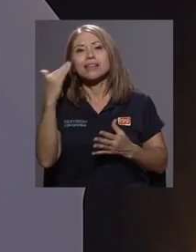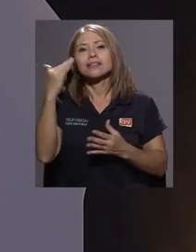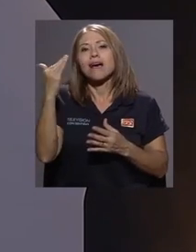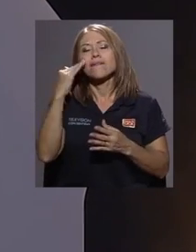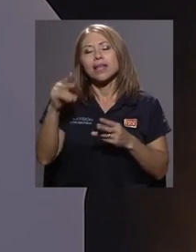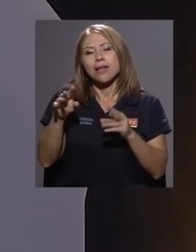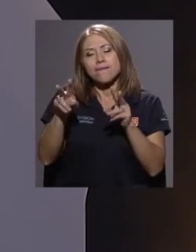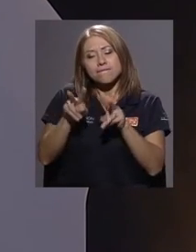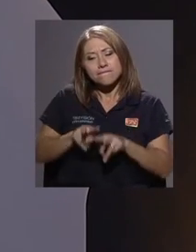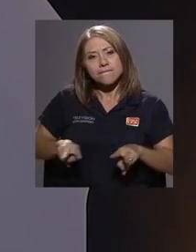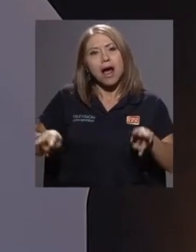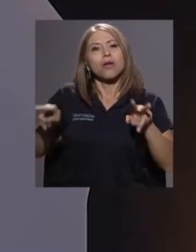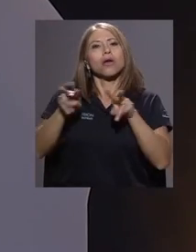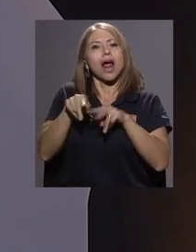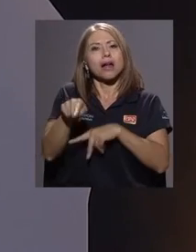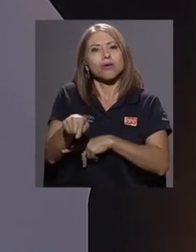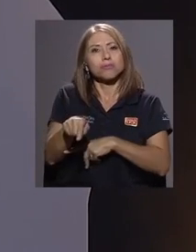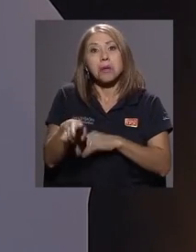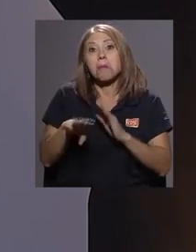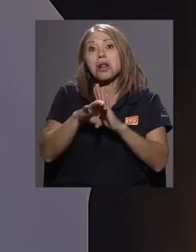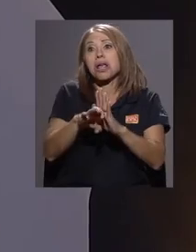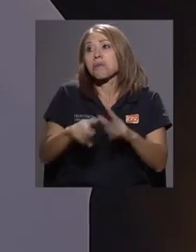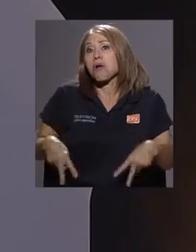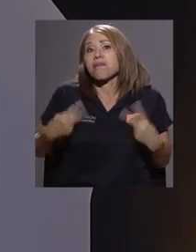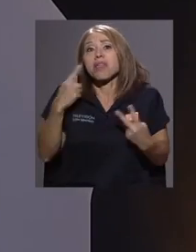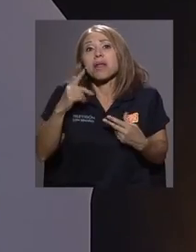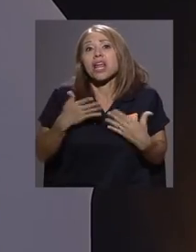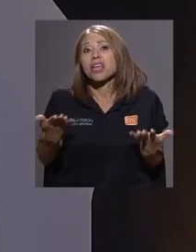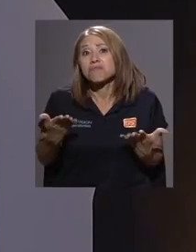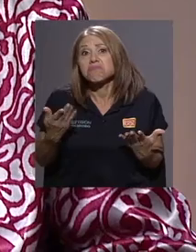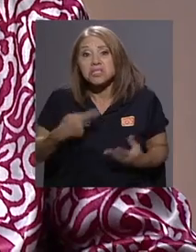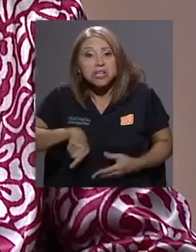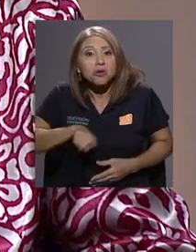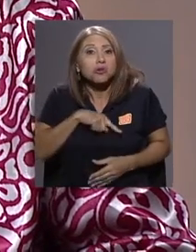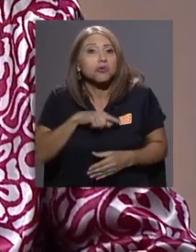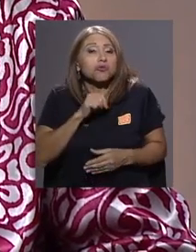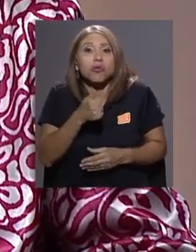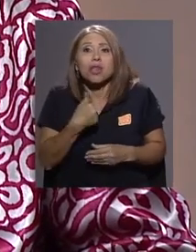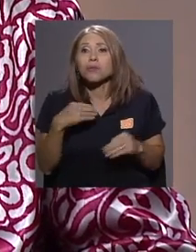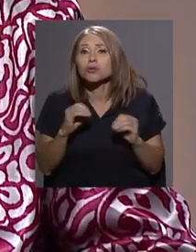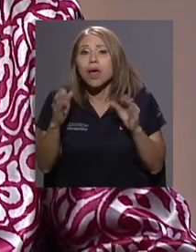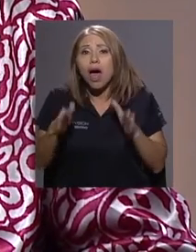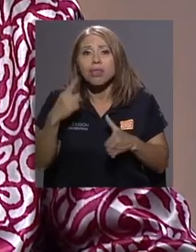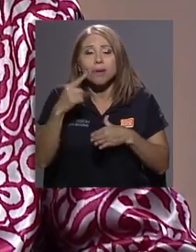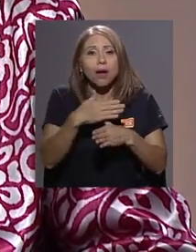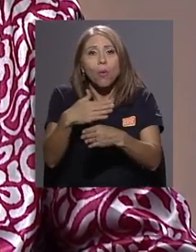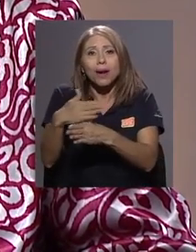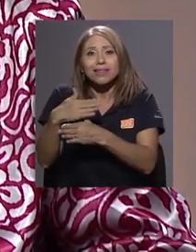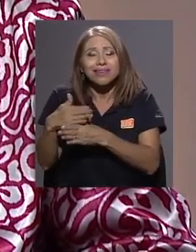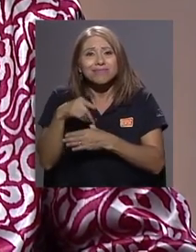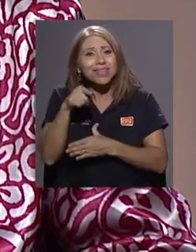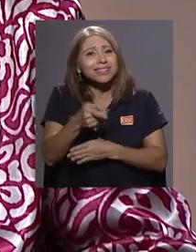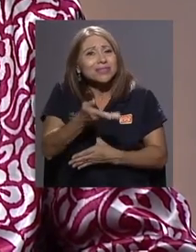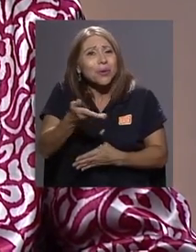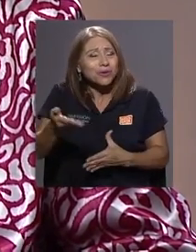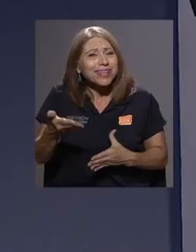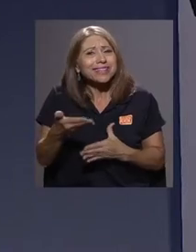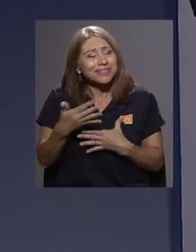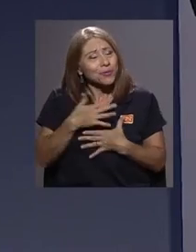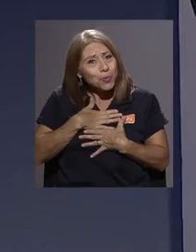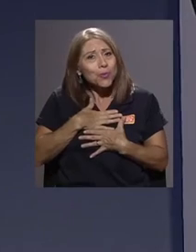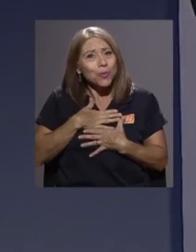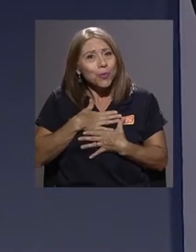verdad porque qué es la vida si tenemos que compartir si no valoramos de esas pequeñas cosas no nos queda apenas un minuto